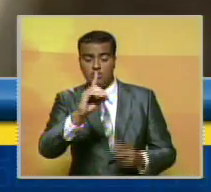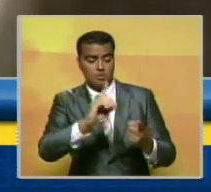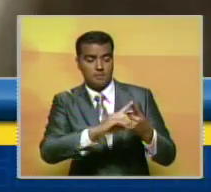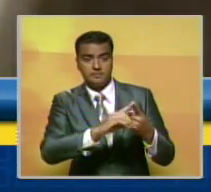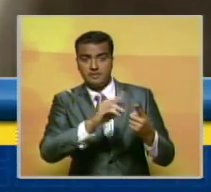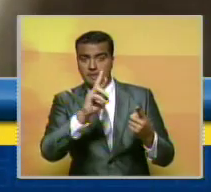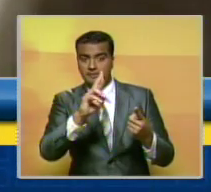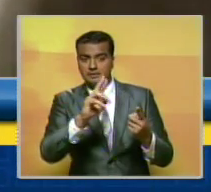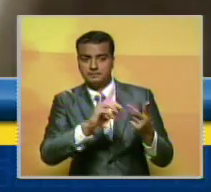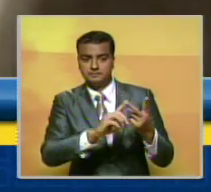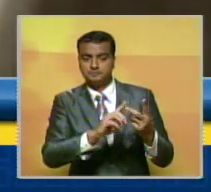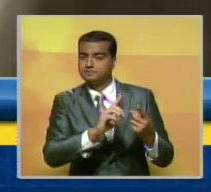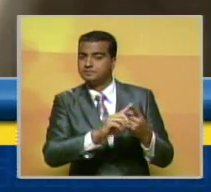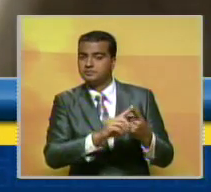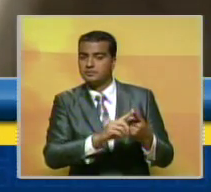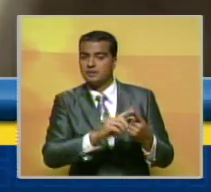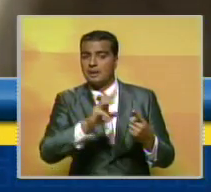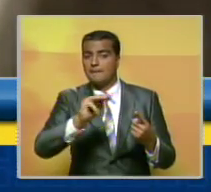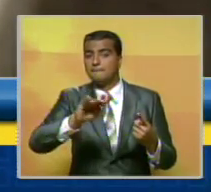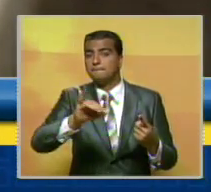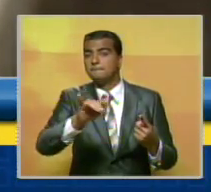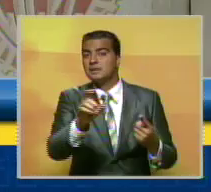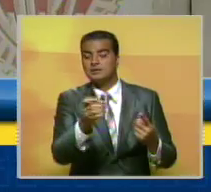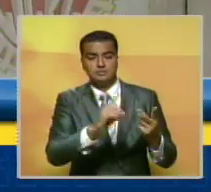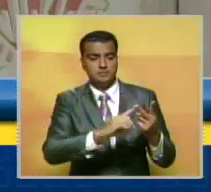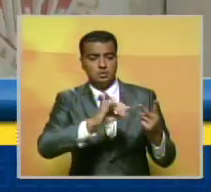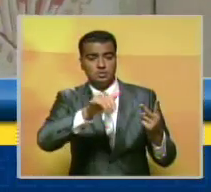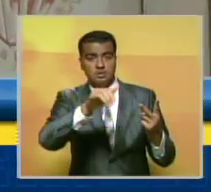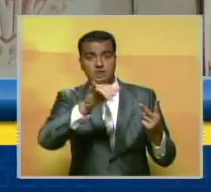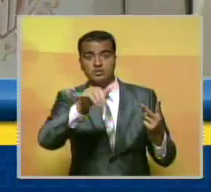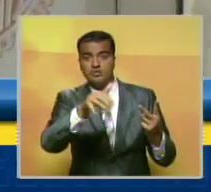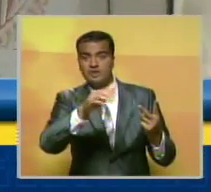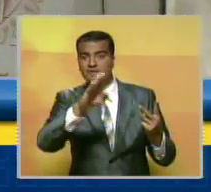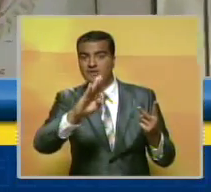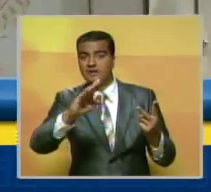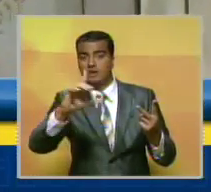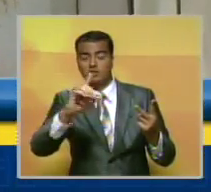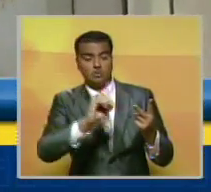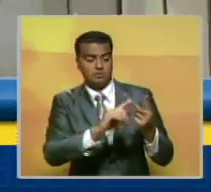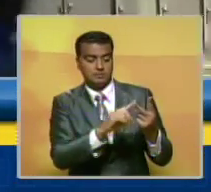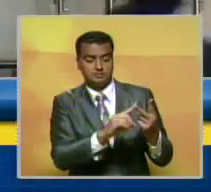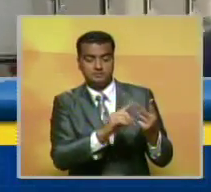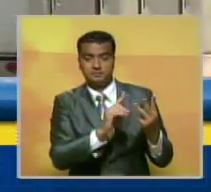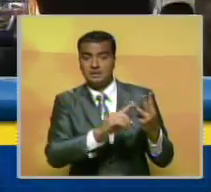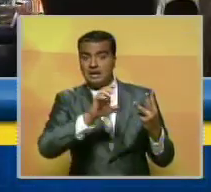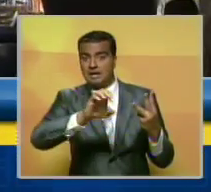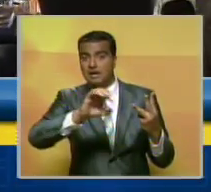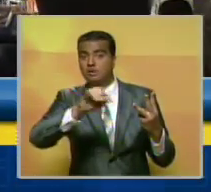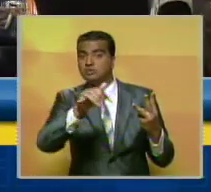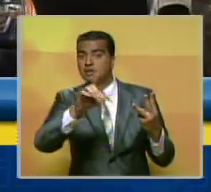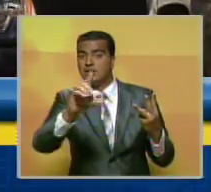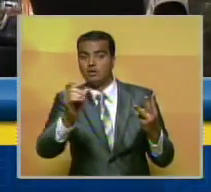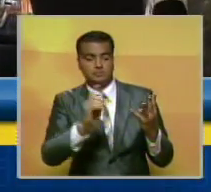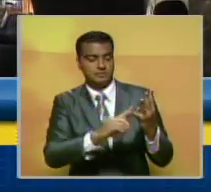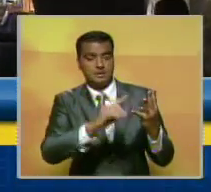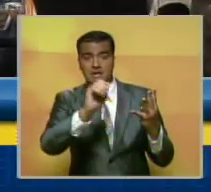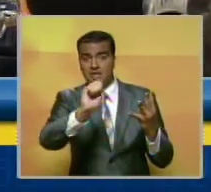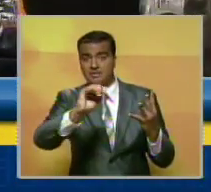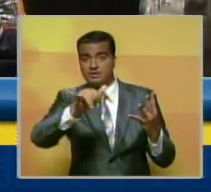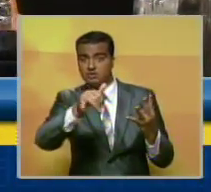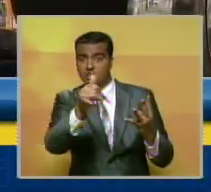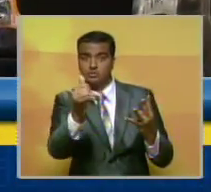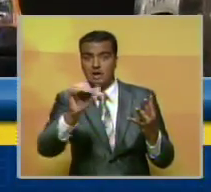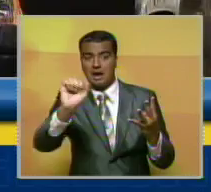Domínguez Ramírez, alias Miguelito, José Giovanni Valladares López, Edgar José Lara Gómez, Andri